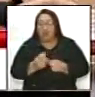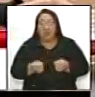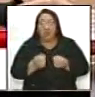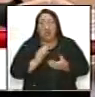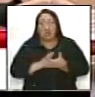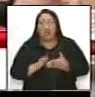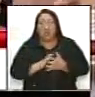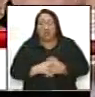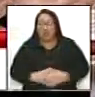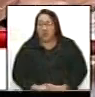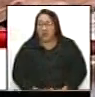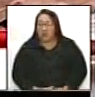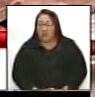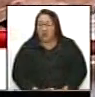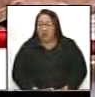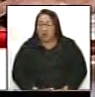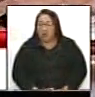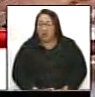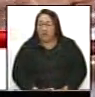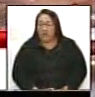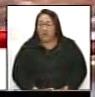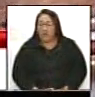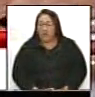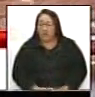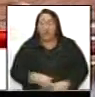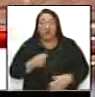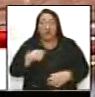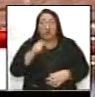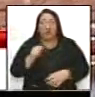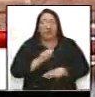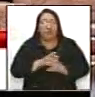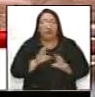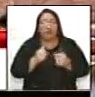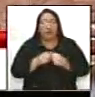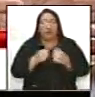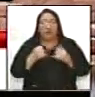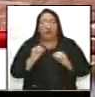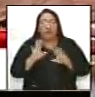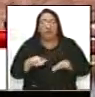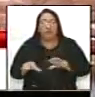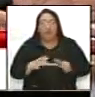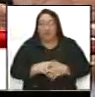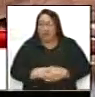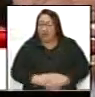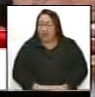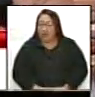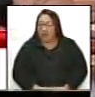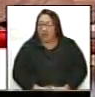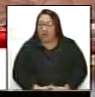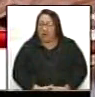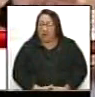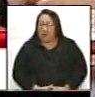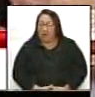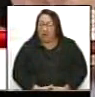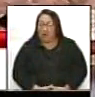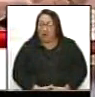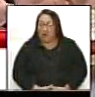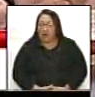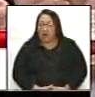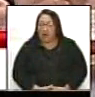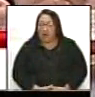permiso. Entonces, el juez desestima el informe de la fiscalía porque dice que está mal hecho, la fiscalía desestima la policía porque está mal hecho, todos